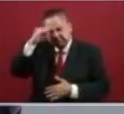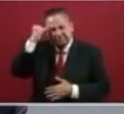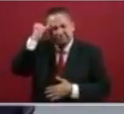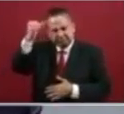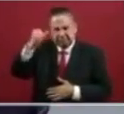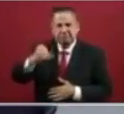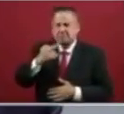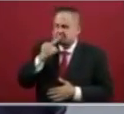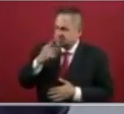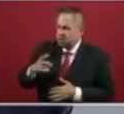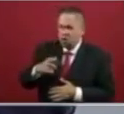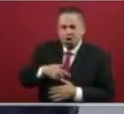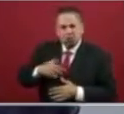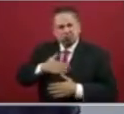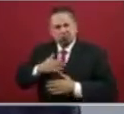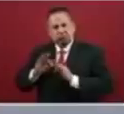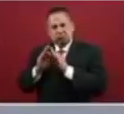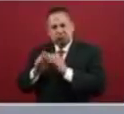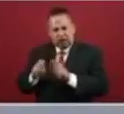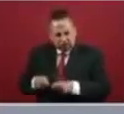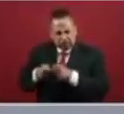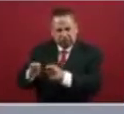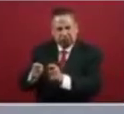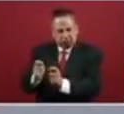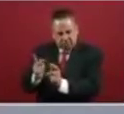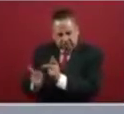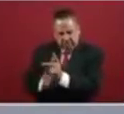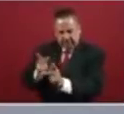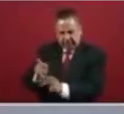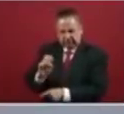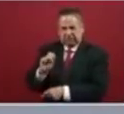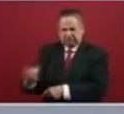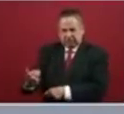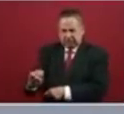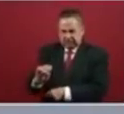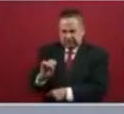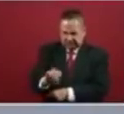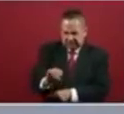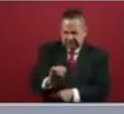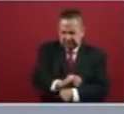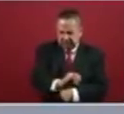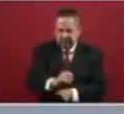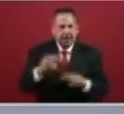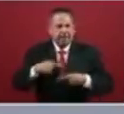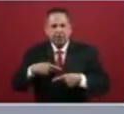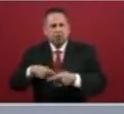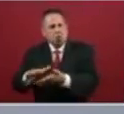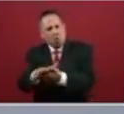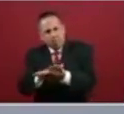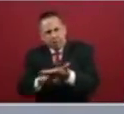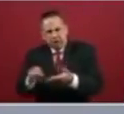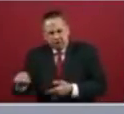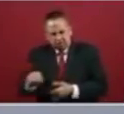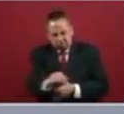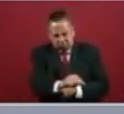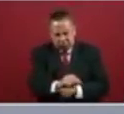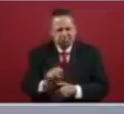manera, otorgando créditos a los de abajo,